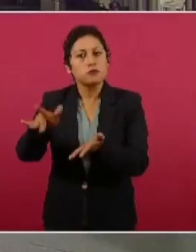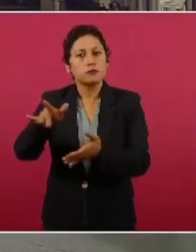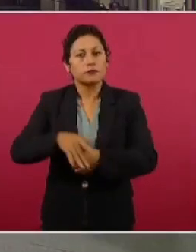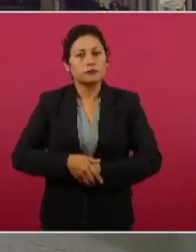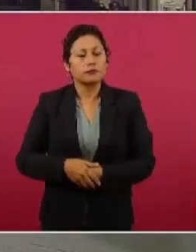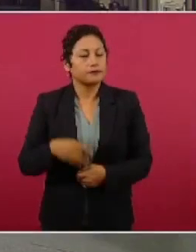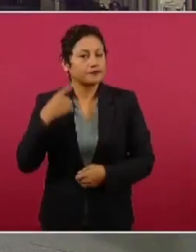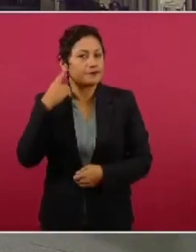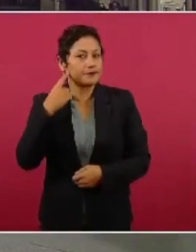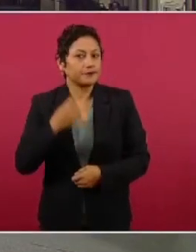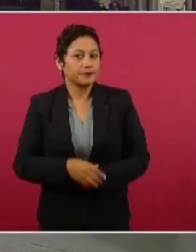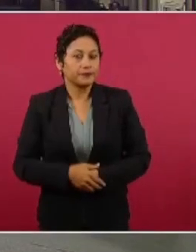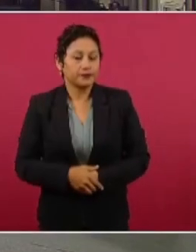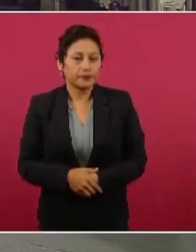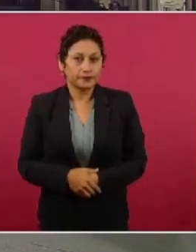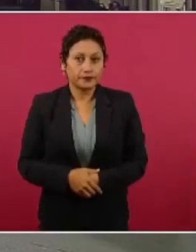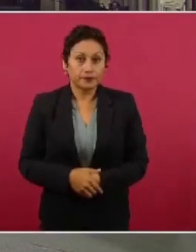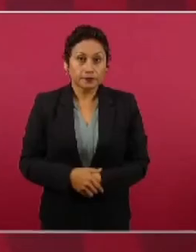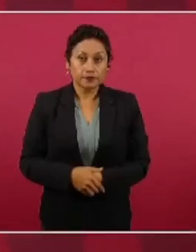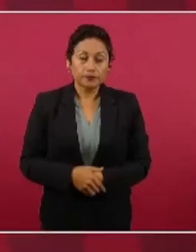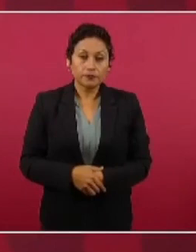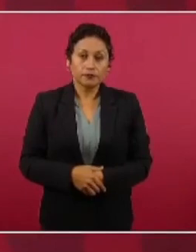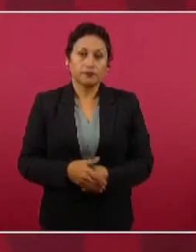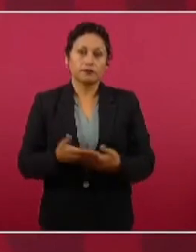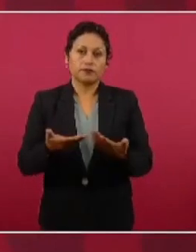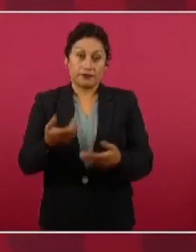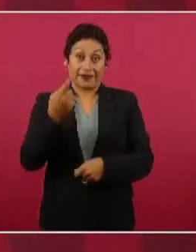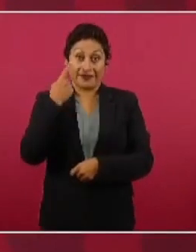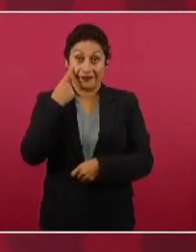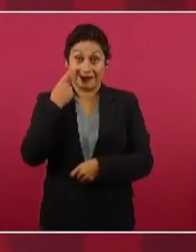presidente? Pues nos hemos ahorrado ya,